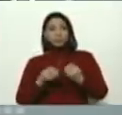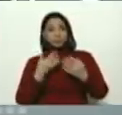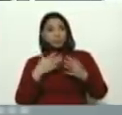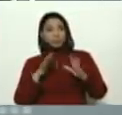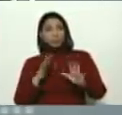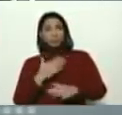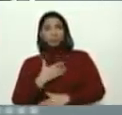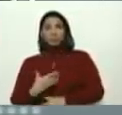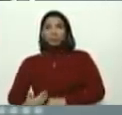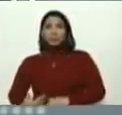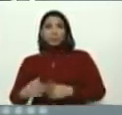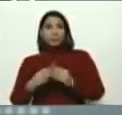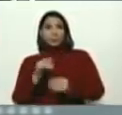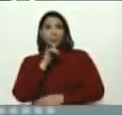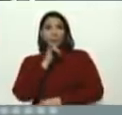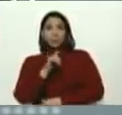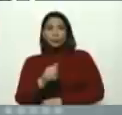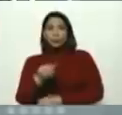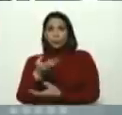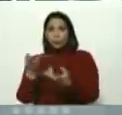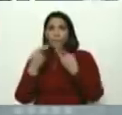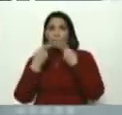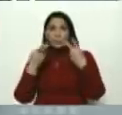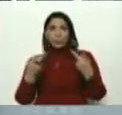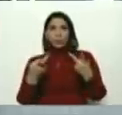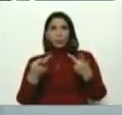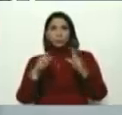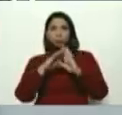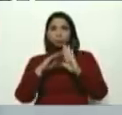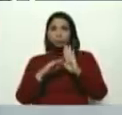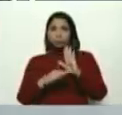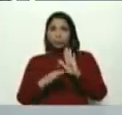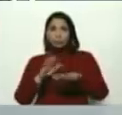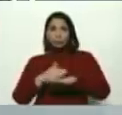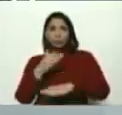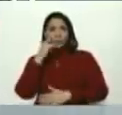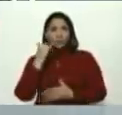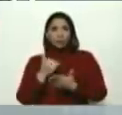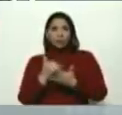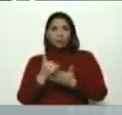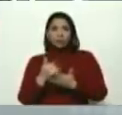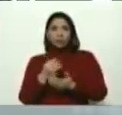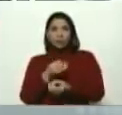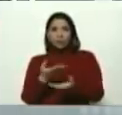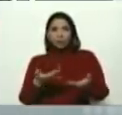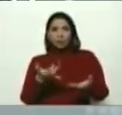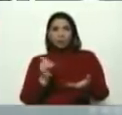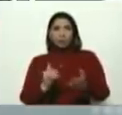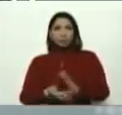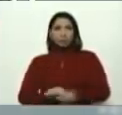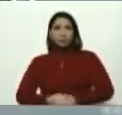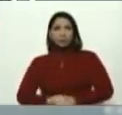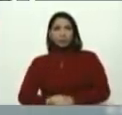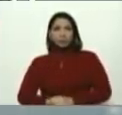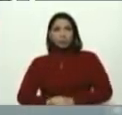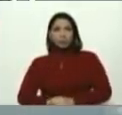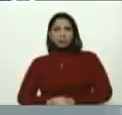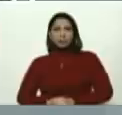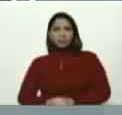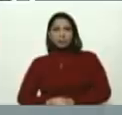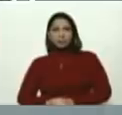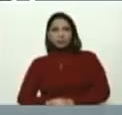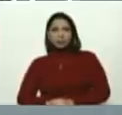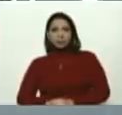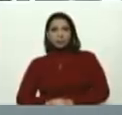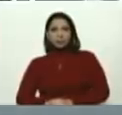presidente, toda la información que usted ha compartido es muy pertinente, porque fíjese, aquí estamos en la comisión presidencial para atender